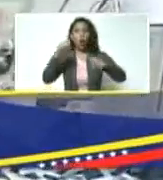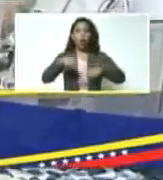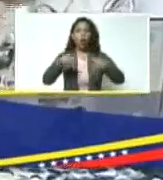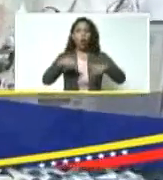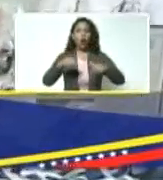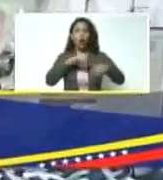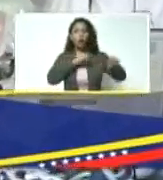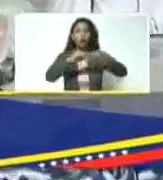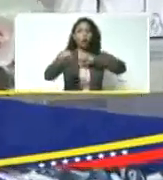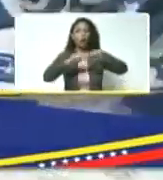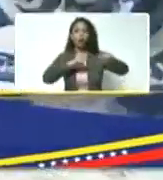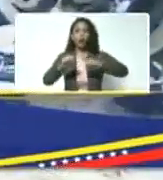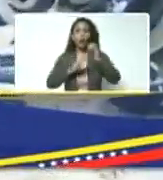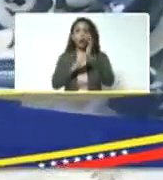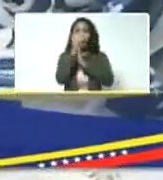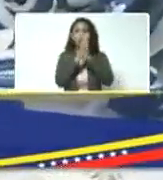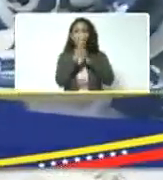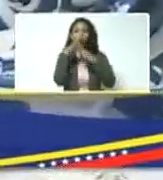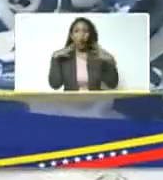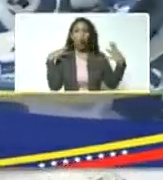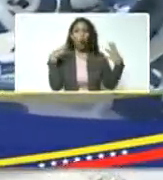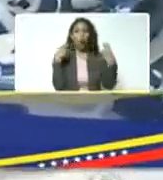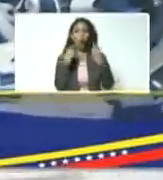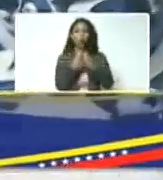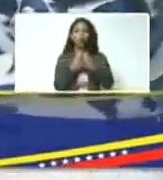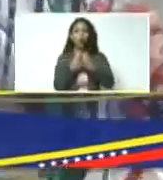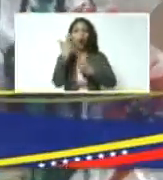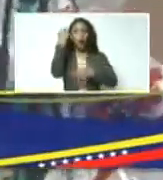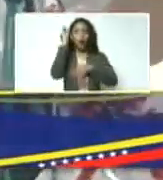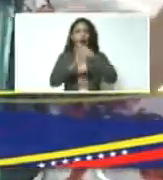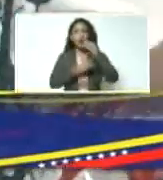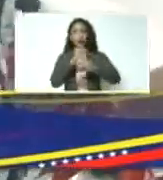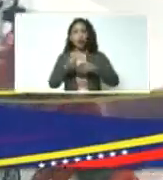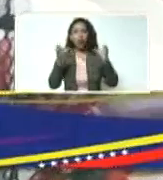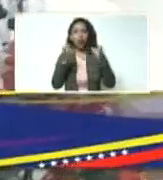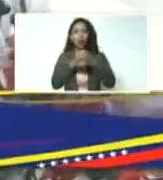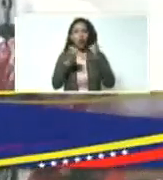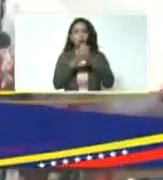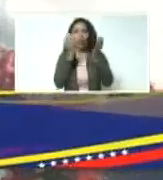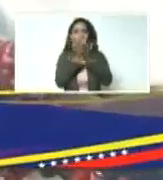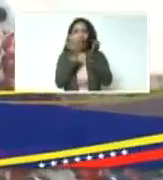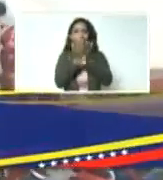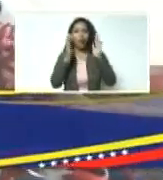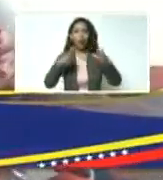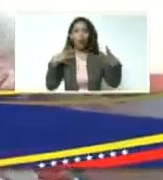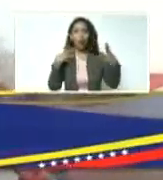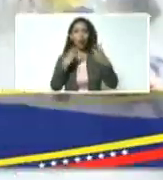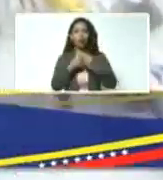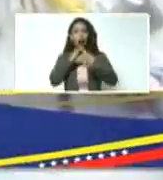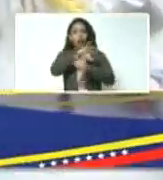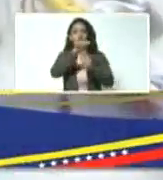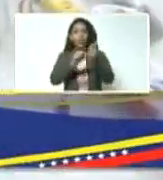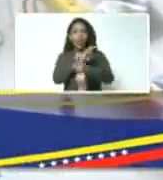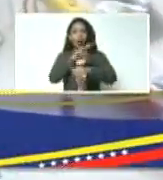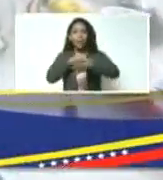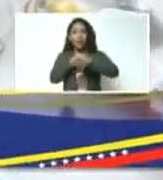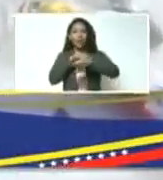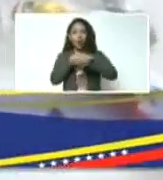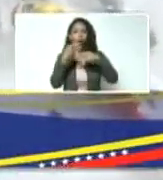el movimiento de Emprender Juntos está haciendo posible el sector escolar. Me acompaña el viceministro de Economía